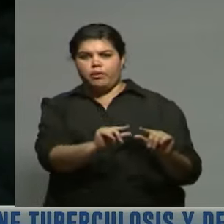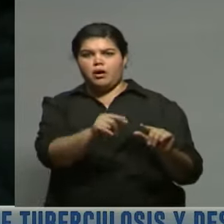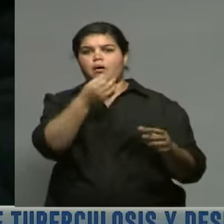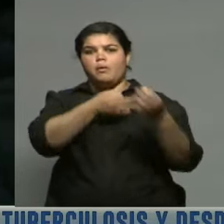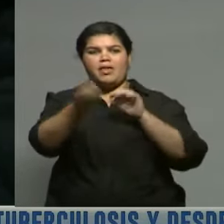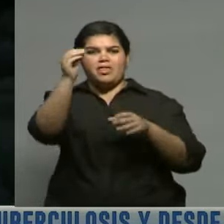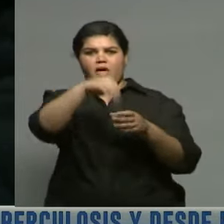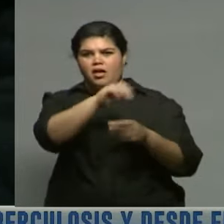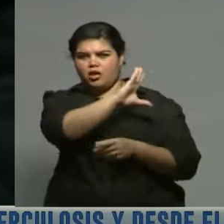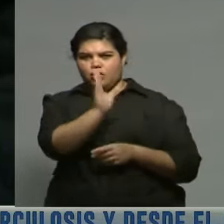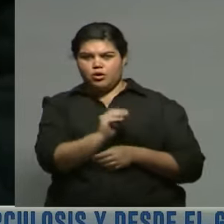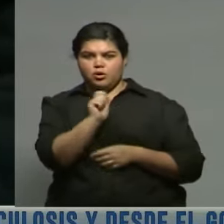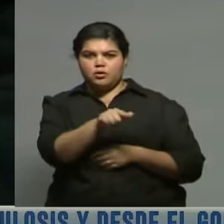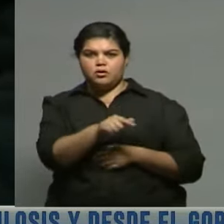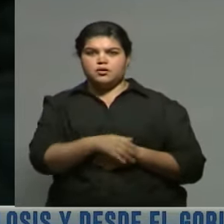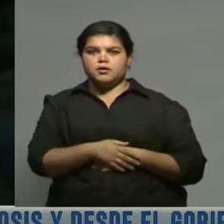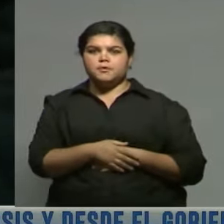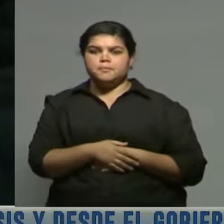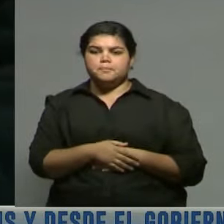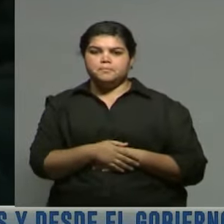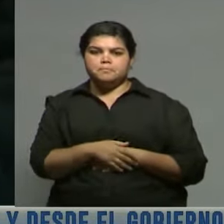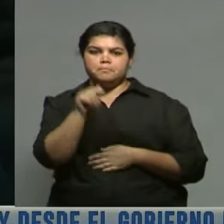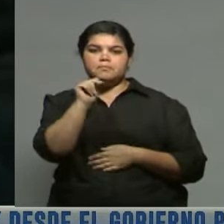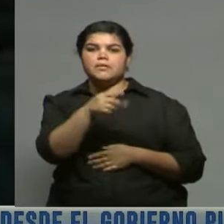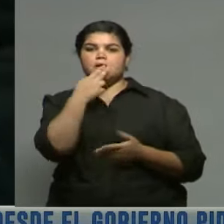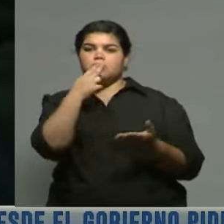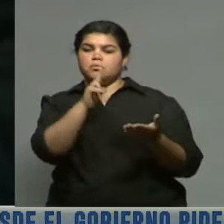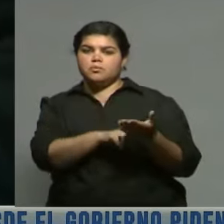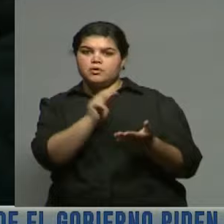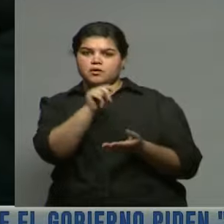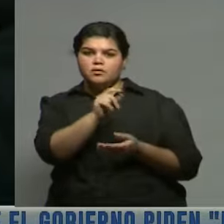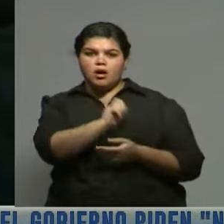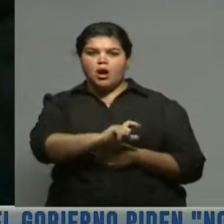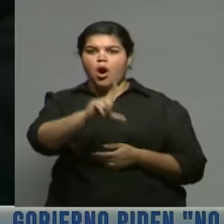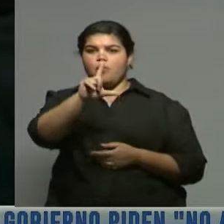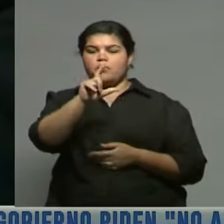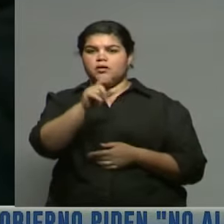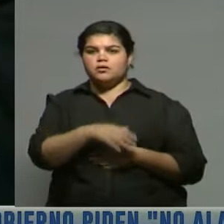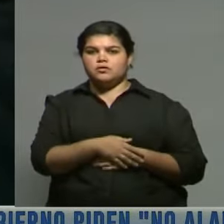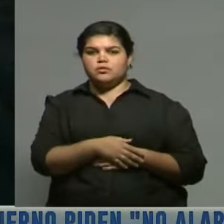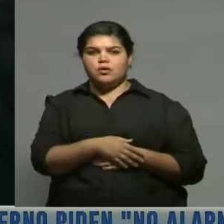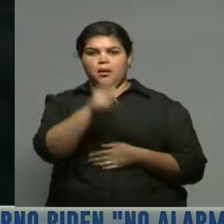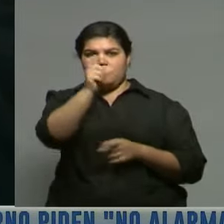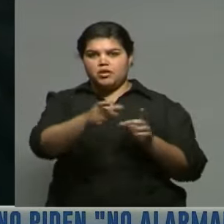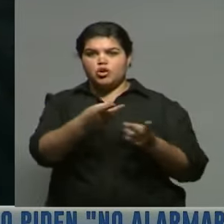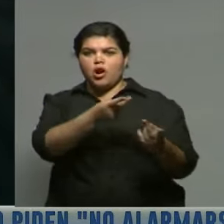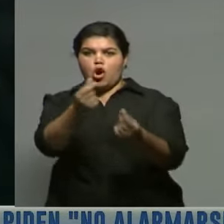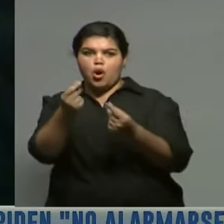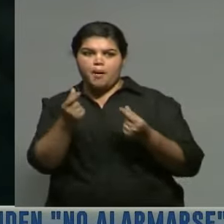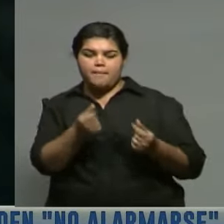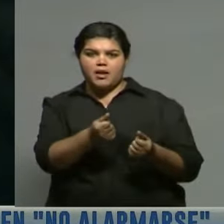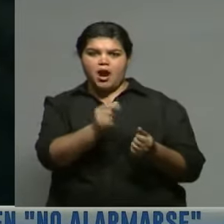interno, nos produce este impuesto sería un aumento al consumidor que no se